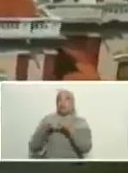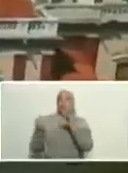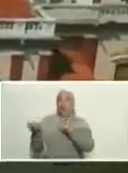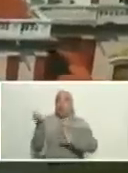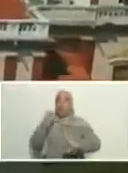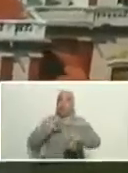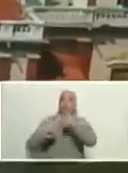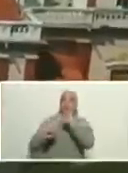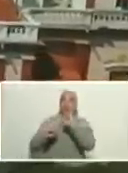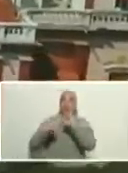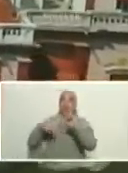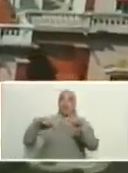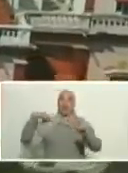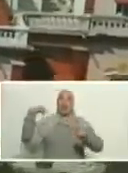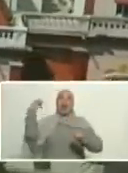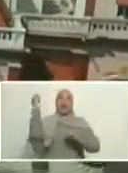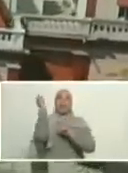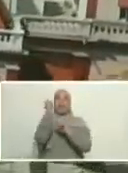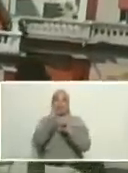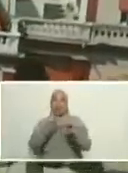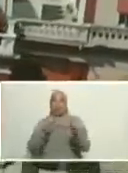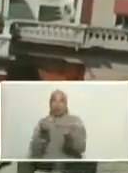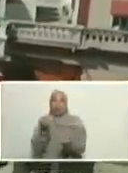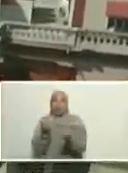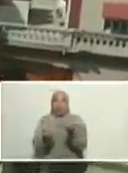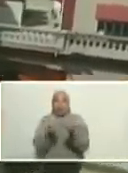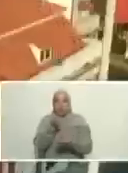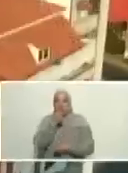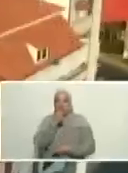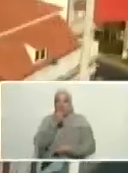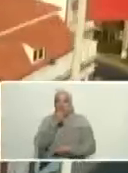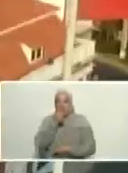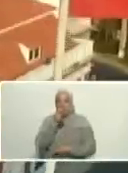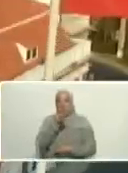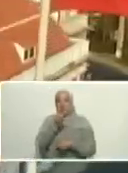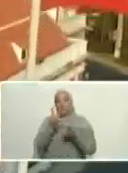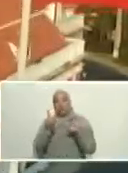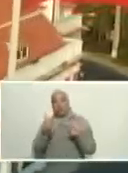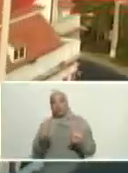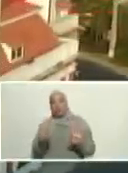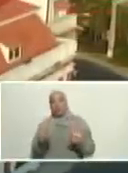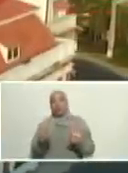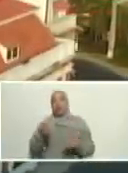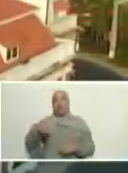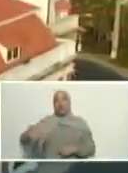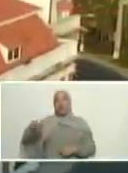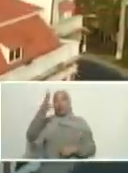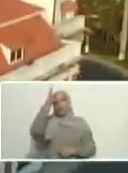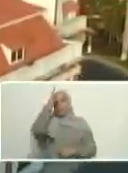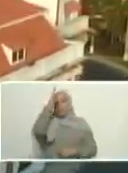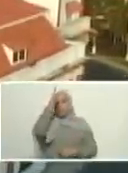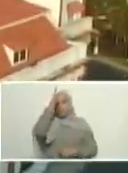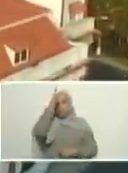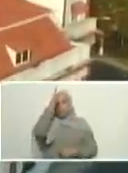selva amazónica, como fue discutida en la COP27 celebrada en Egipto.